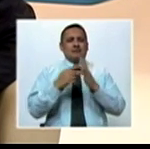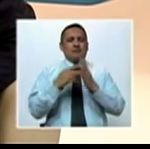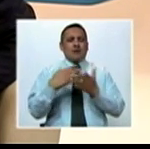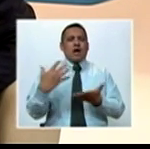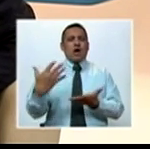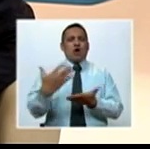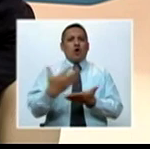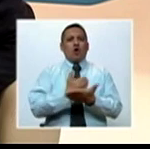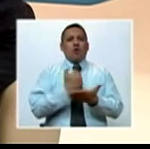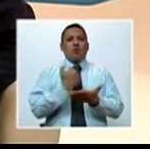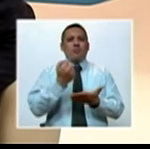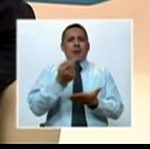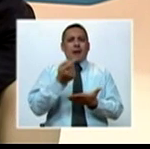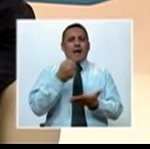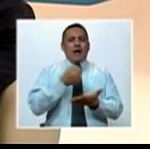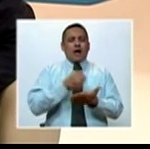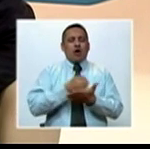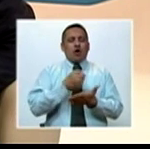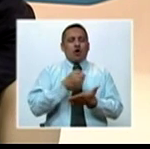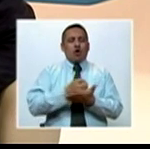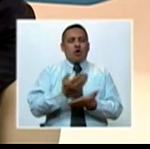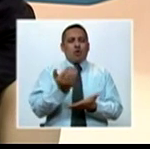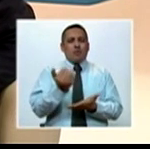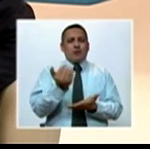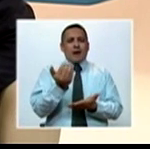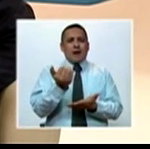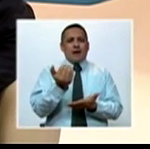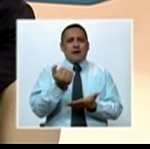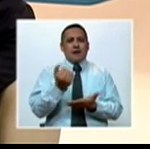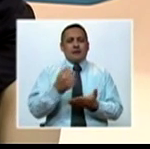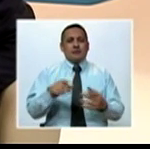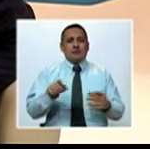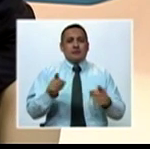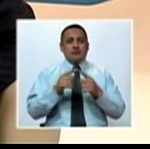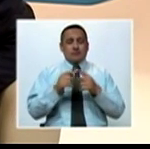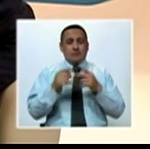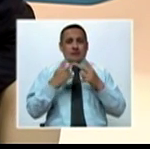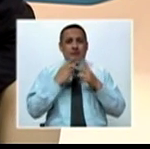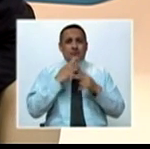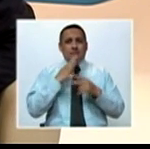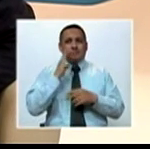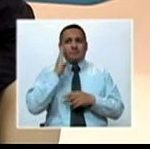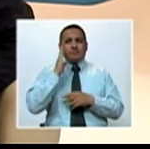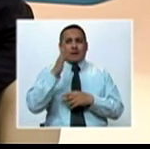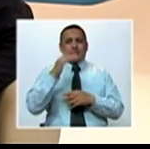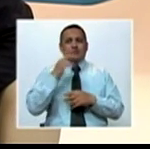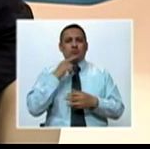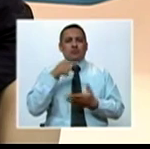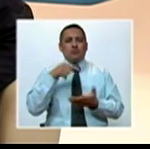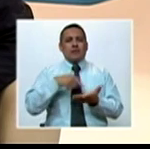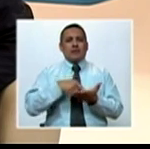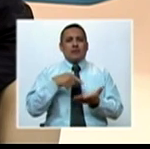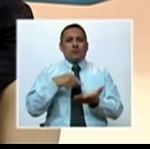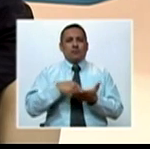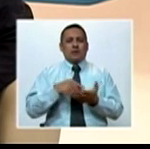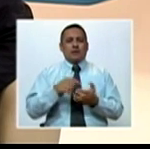para cobrarnos precisamente, valga la redundancia, esa deuda.